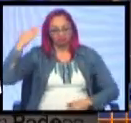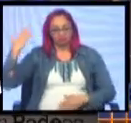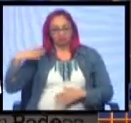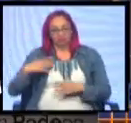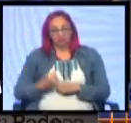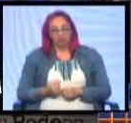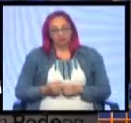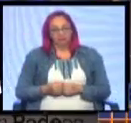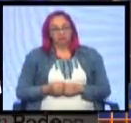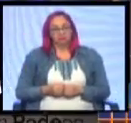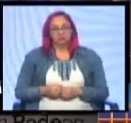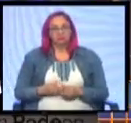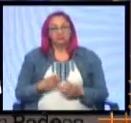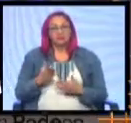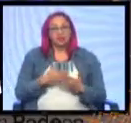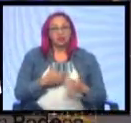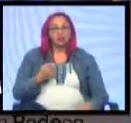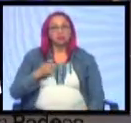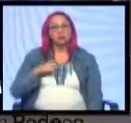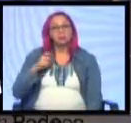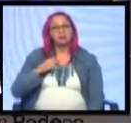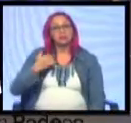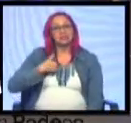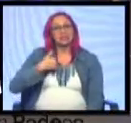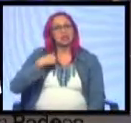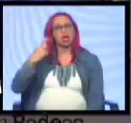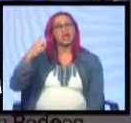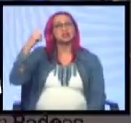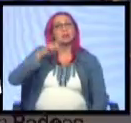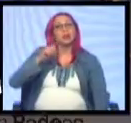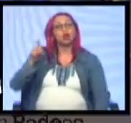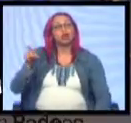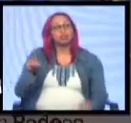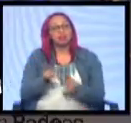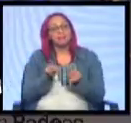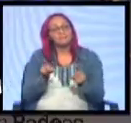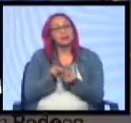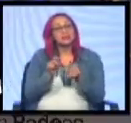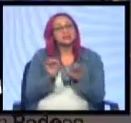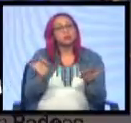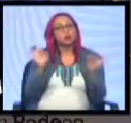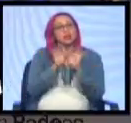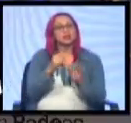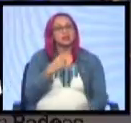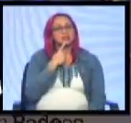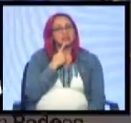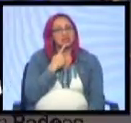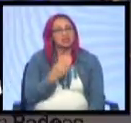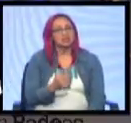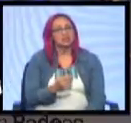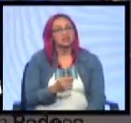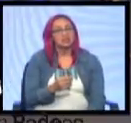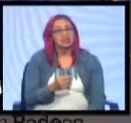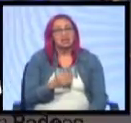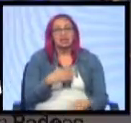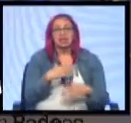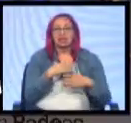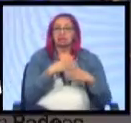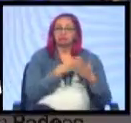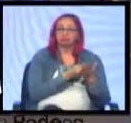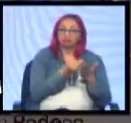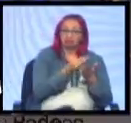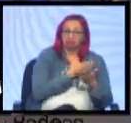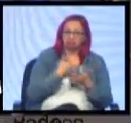hecho y en algunos momentos ha tenido éxito, pero también es importante mencionar que el gusto de los